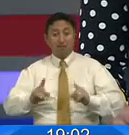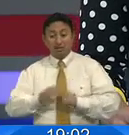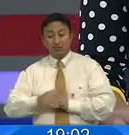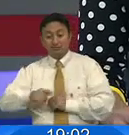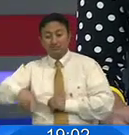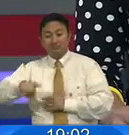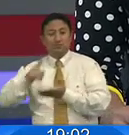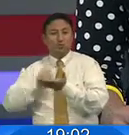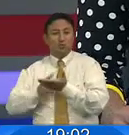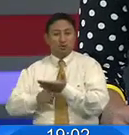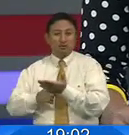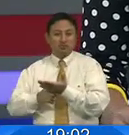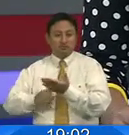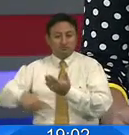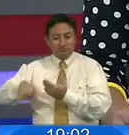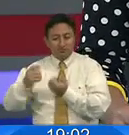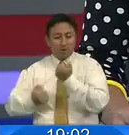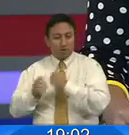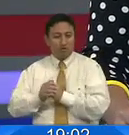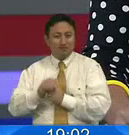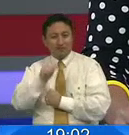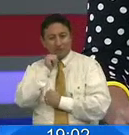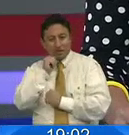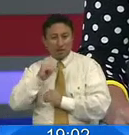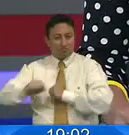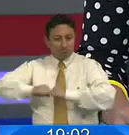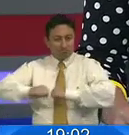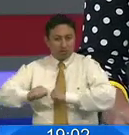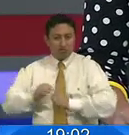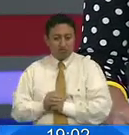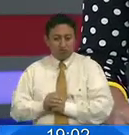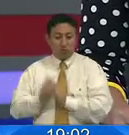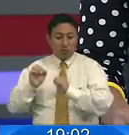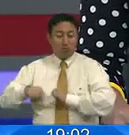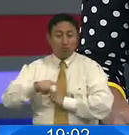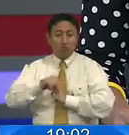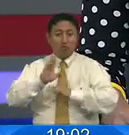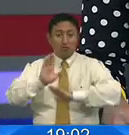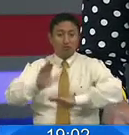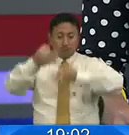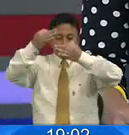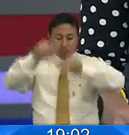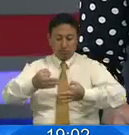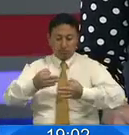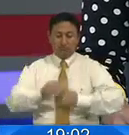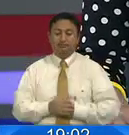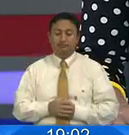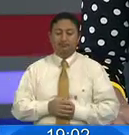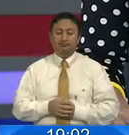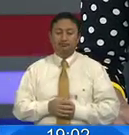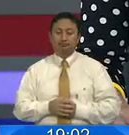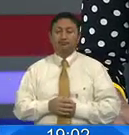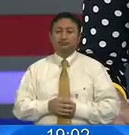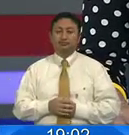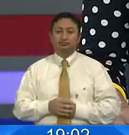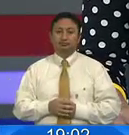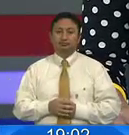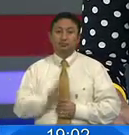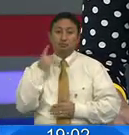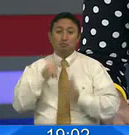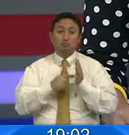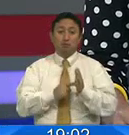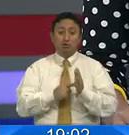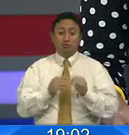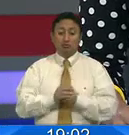analistas a una acciones que se deben tomar en cuenta para que ese pronunciamiento sea totalmente una realidad una de ellas